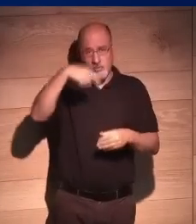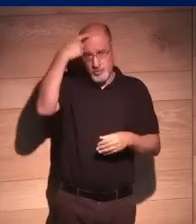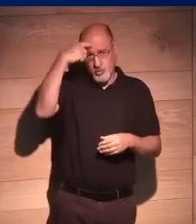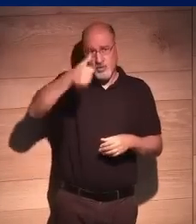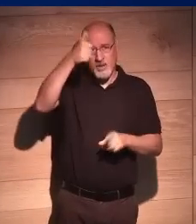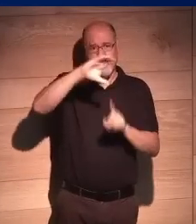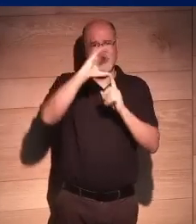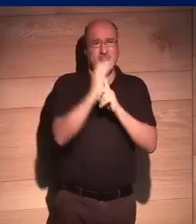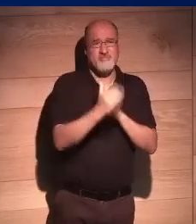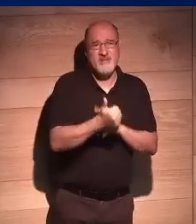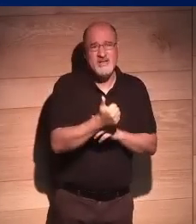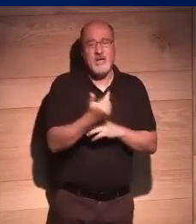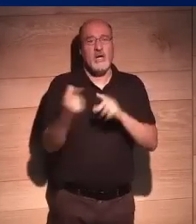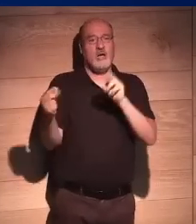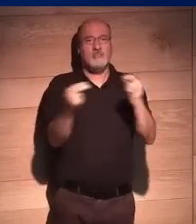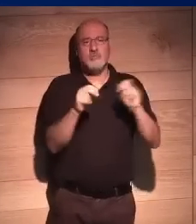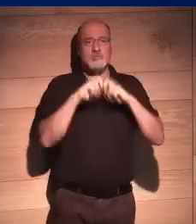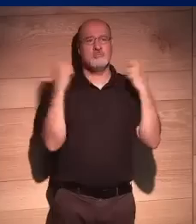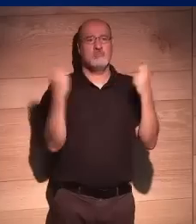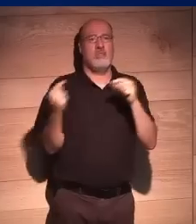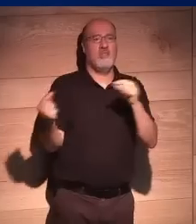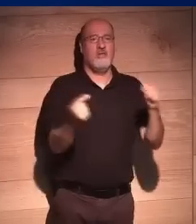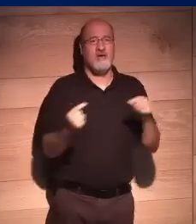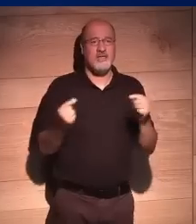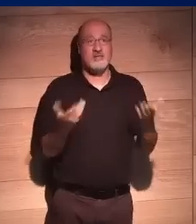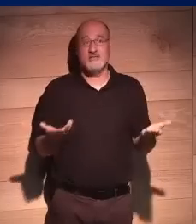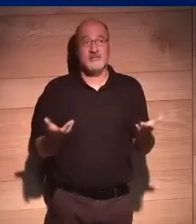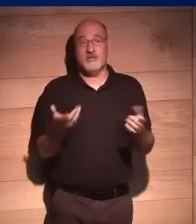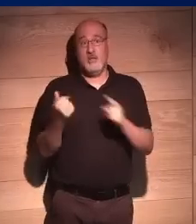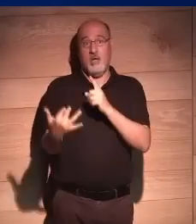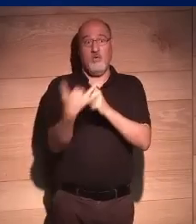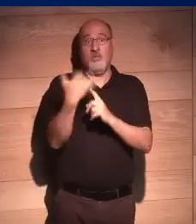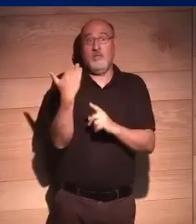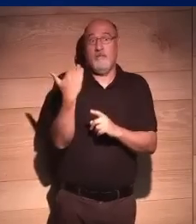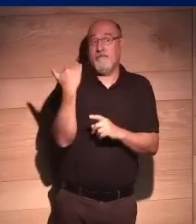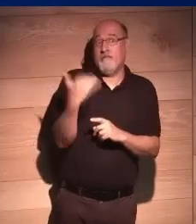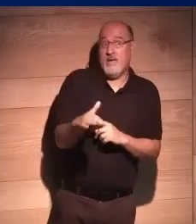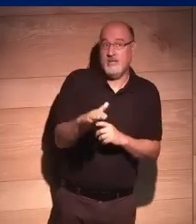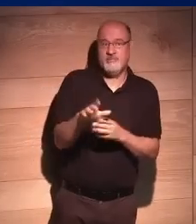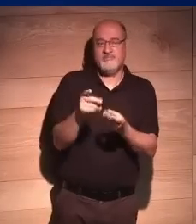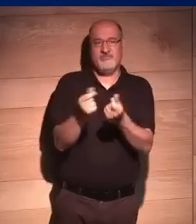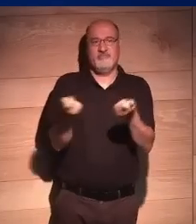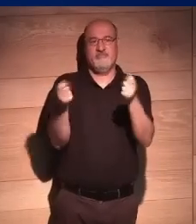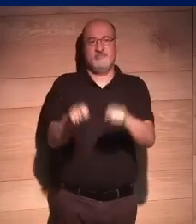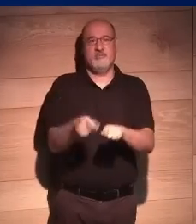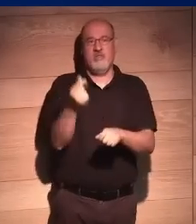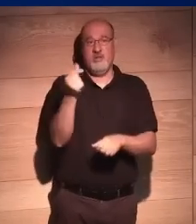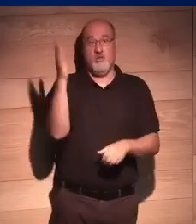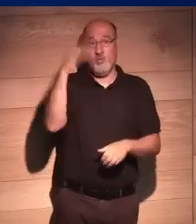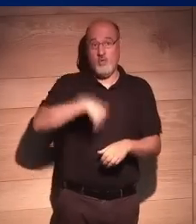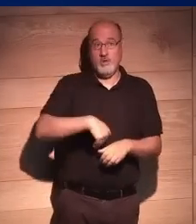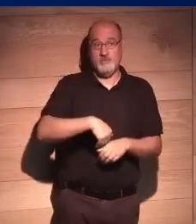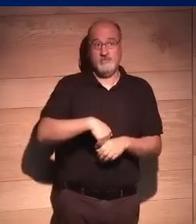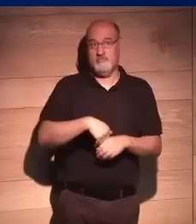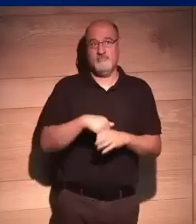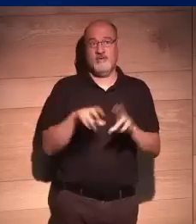culturales, de charla, Sí, más o sosegados, plataformas tal. Como la audiencia vaya mal, no hay audiencia, no hay dinero. Y si no hay